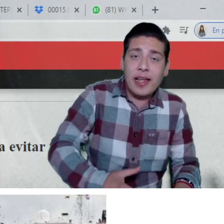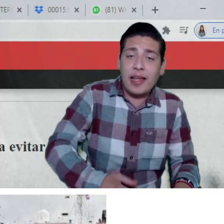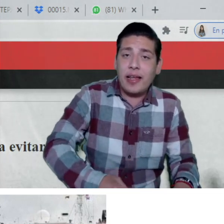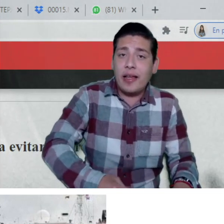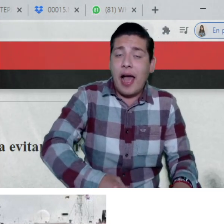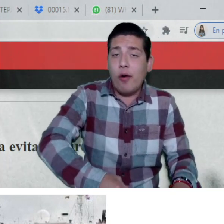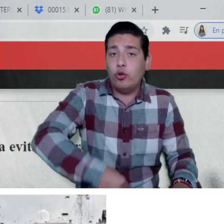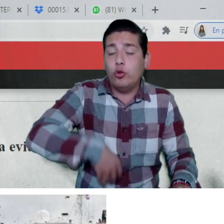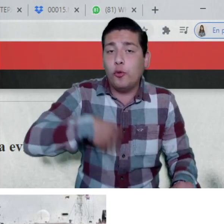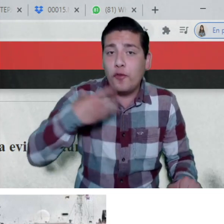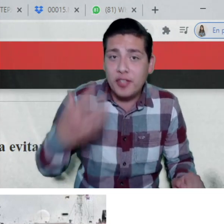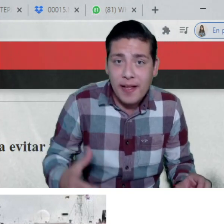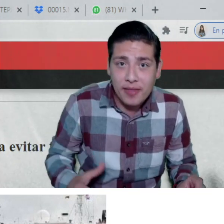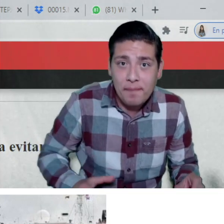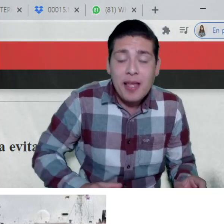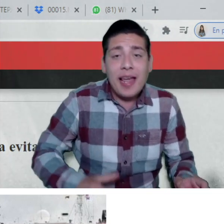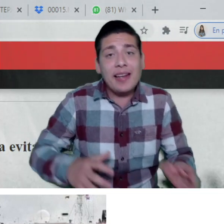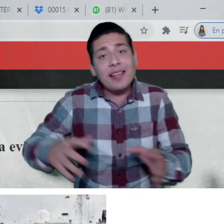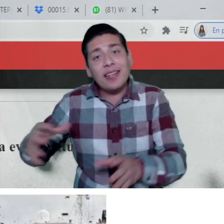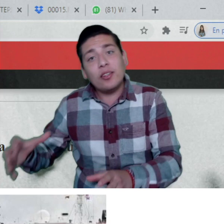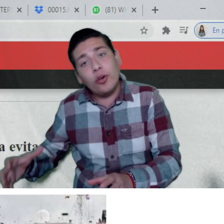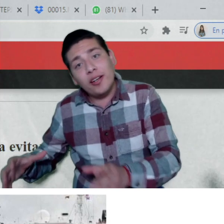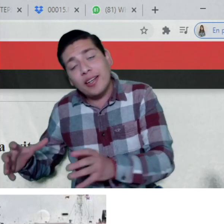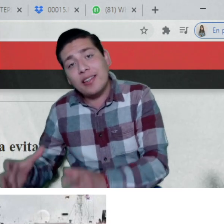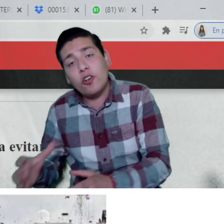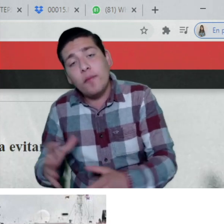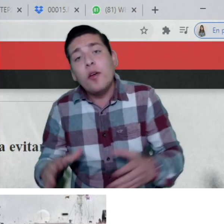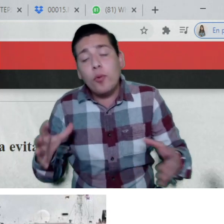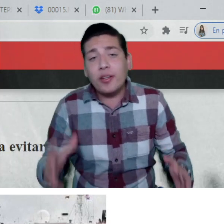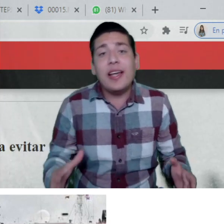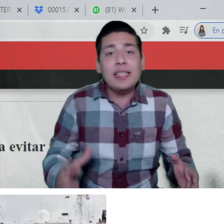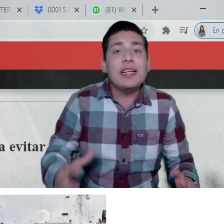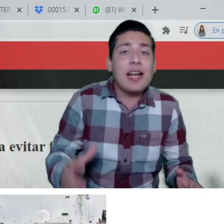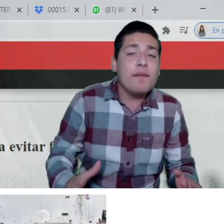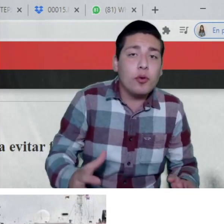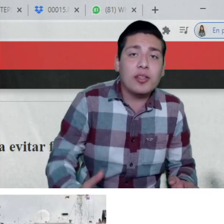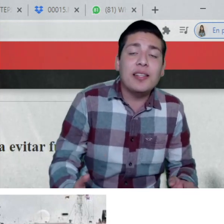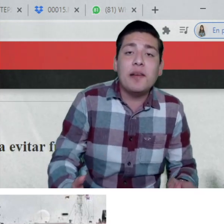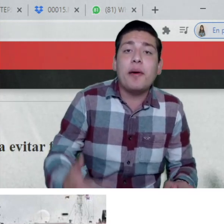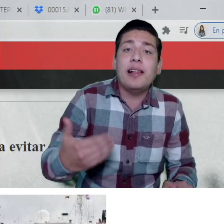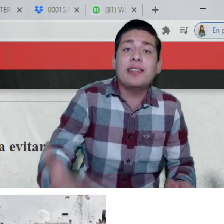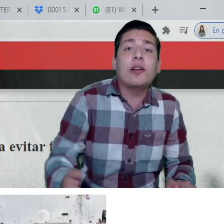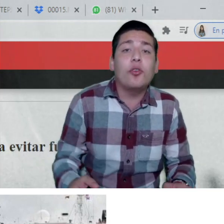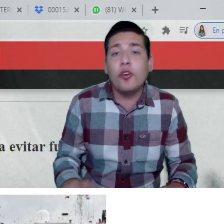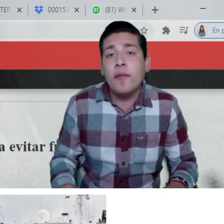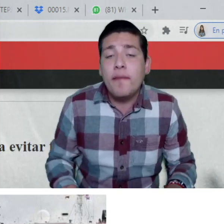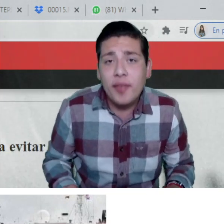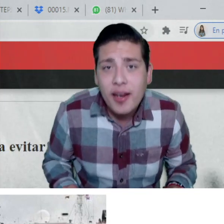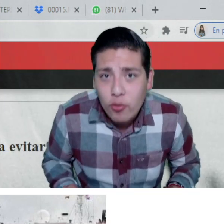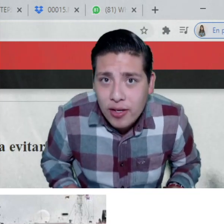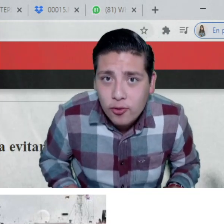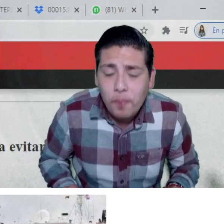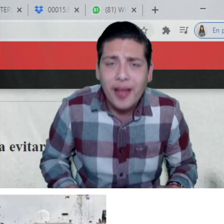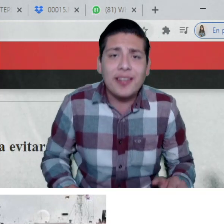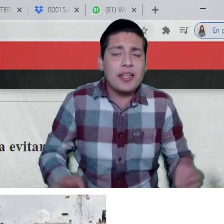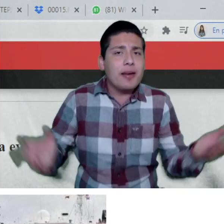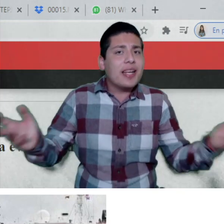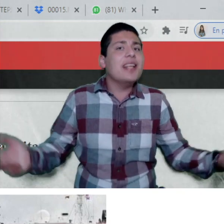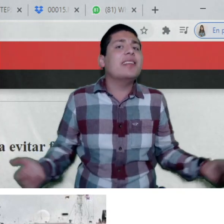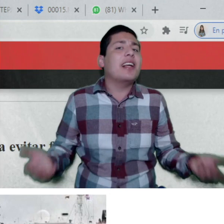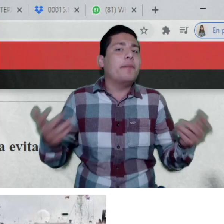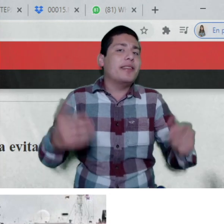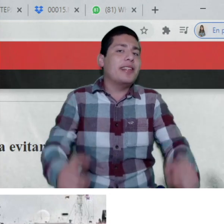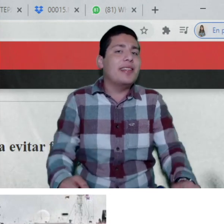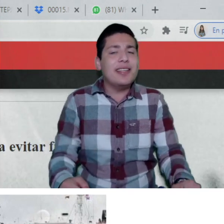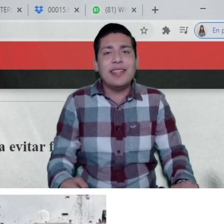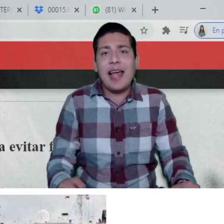ser autosuficiente en el sector energético porque es de gran importancia para el desarrollo de nuestro país.